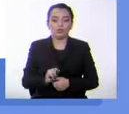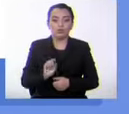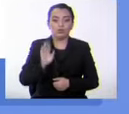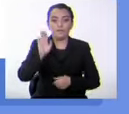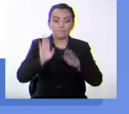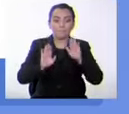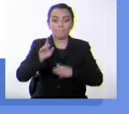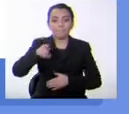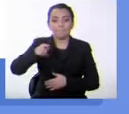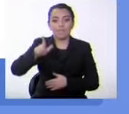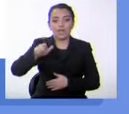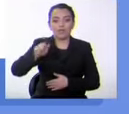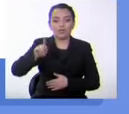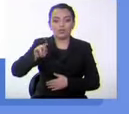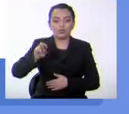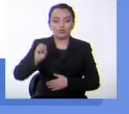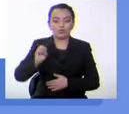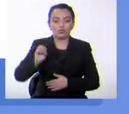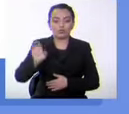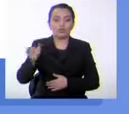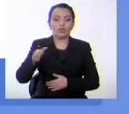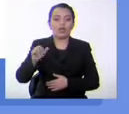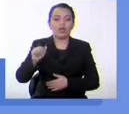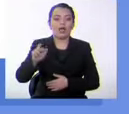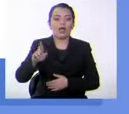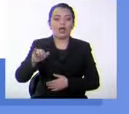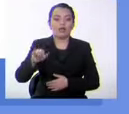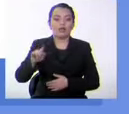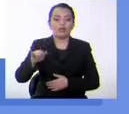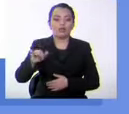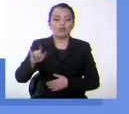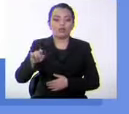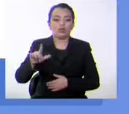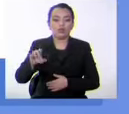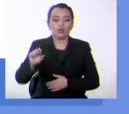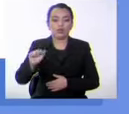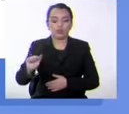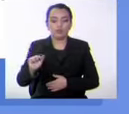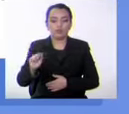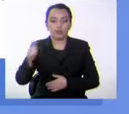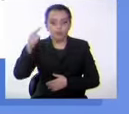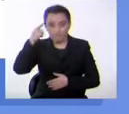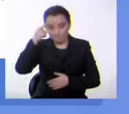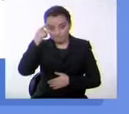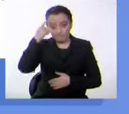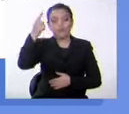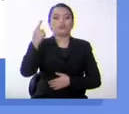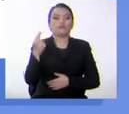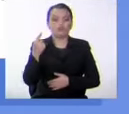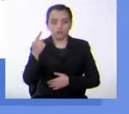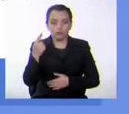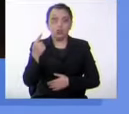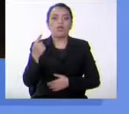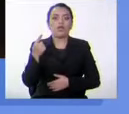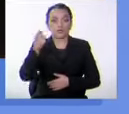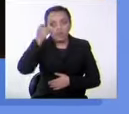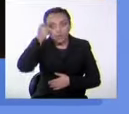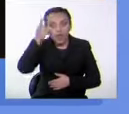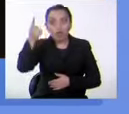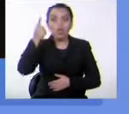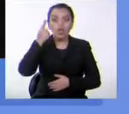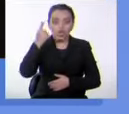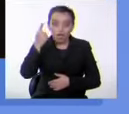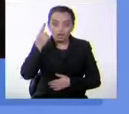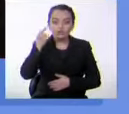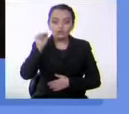y Aristóteles, encabezado por gente que sobresale por su sabiduría y por su elevada virtud. Esta forma